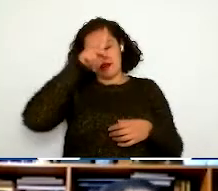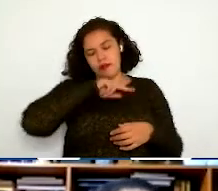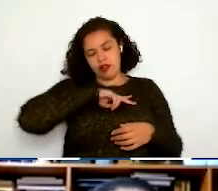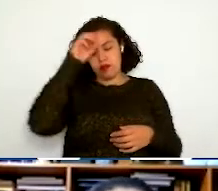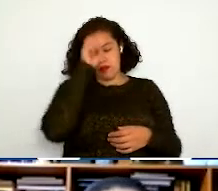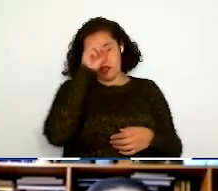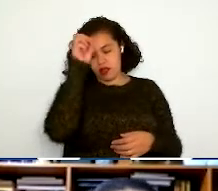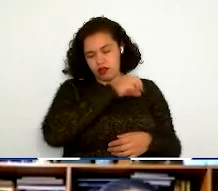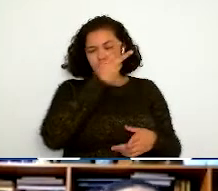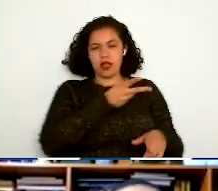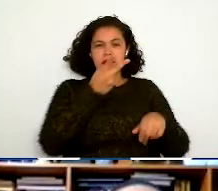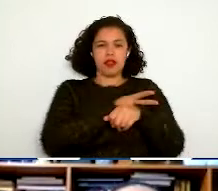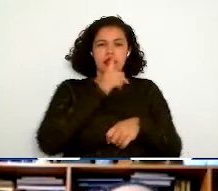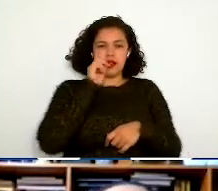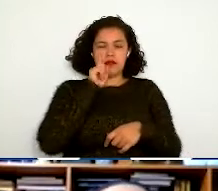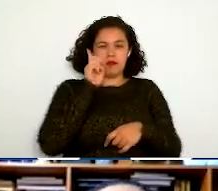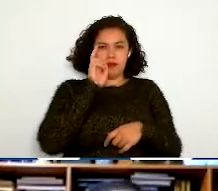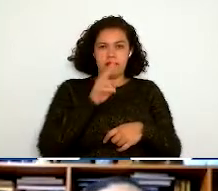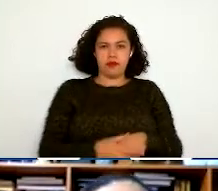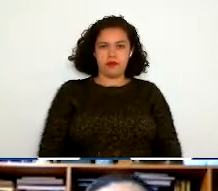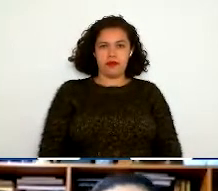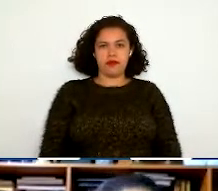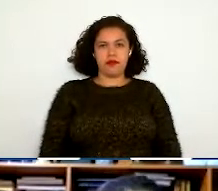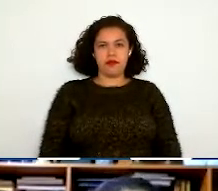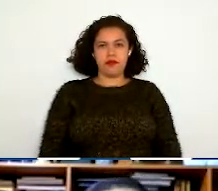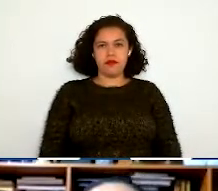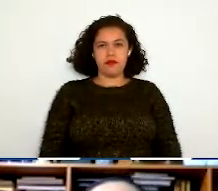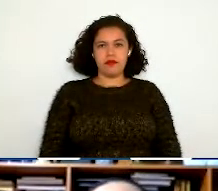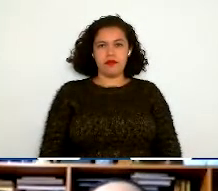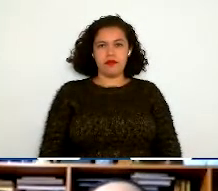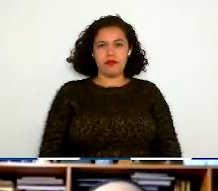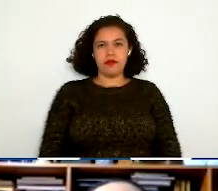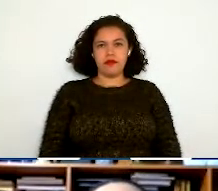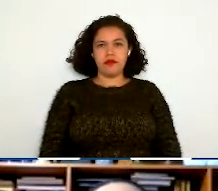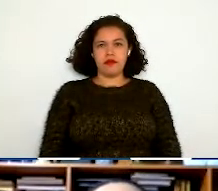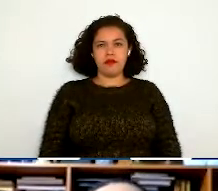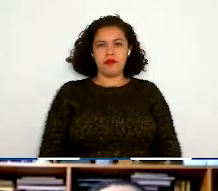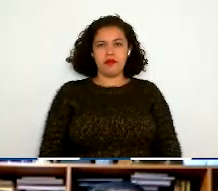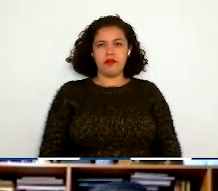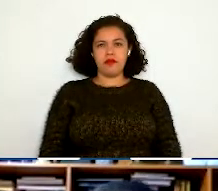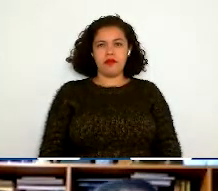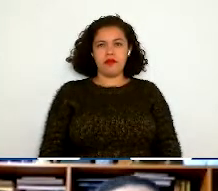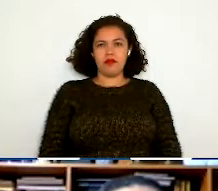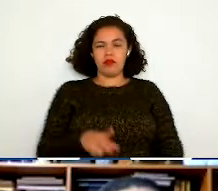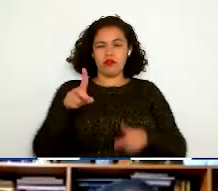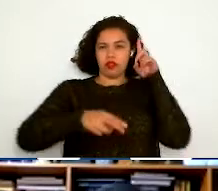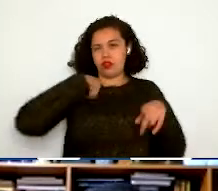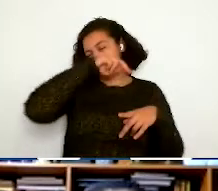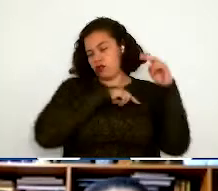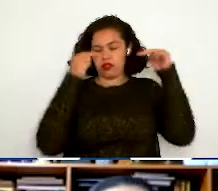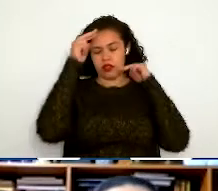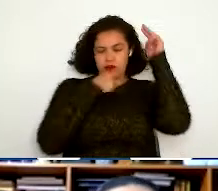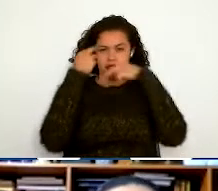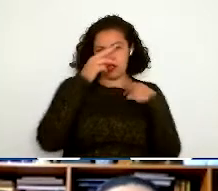Vamos a ver de qué se trata esto y en dónde nos vamos nosotros un poco a ponderar, ¿no? Para